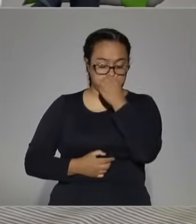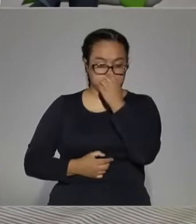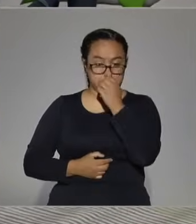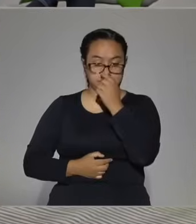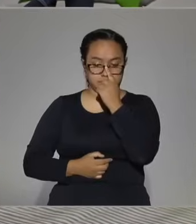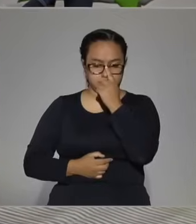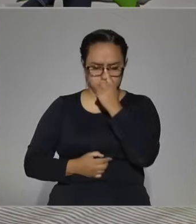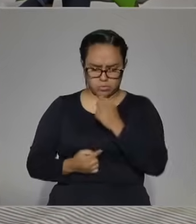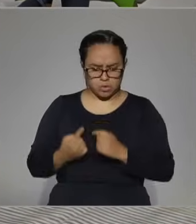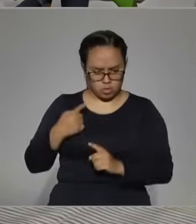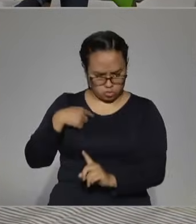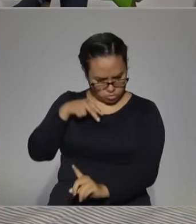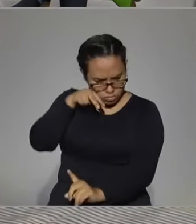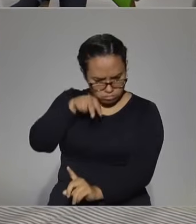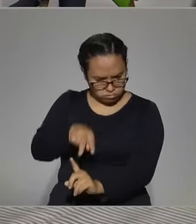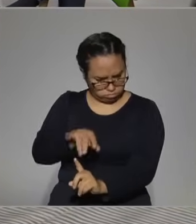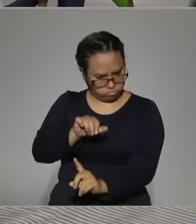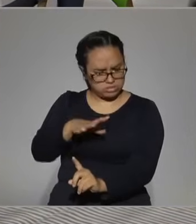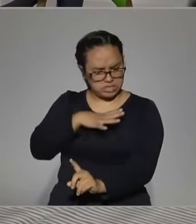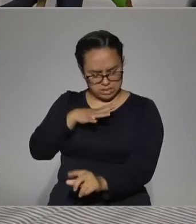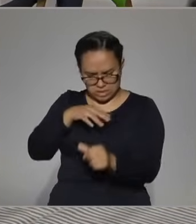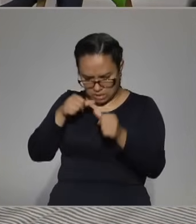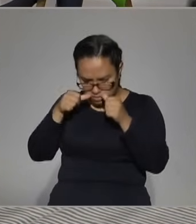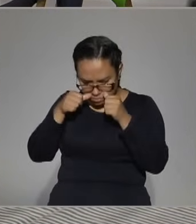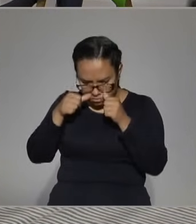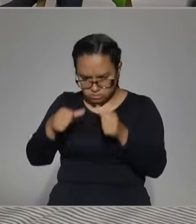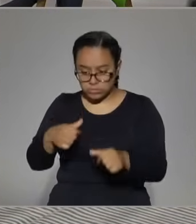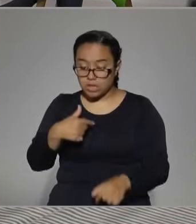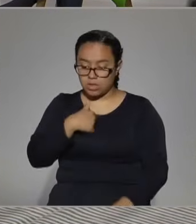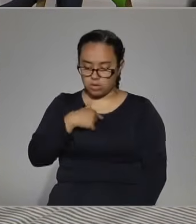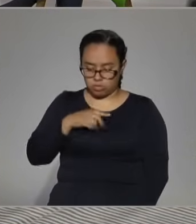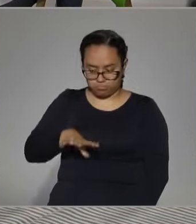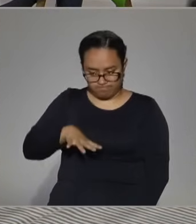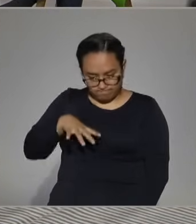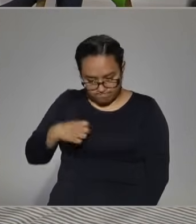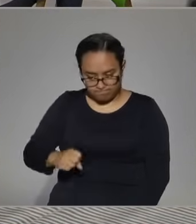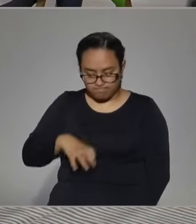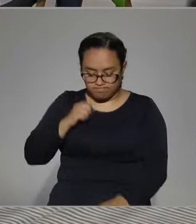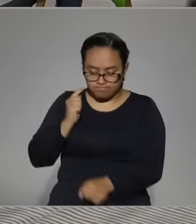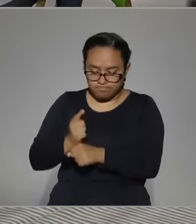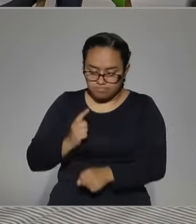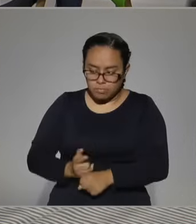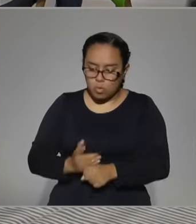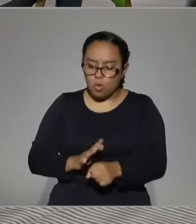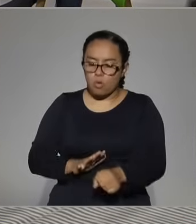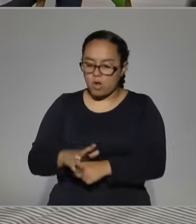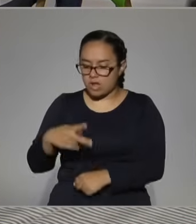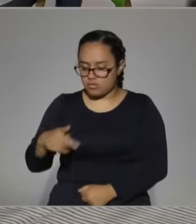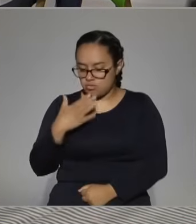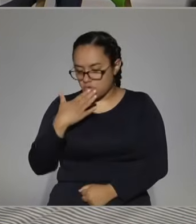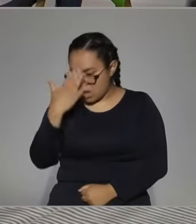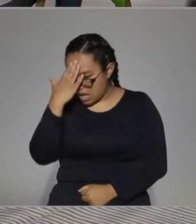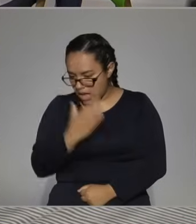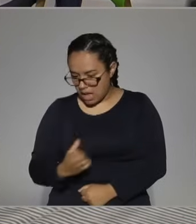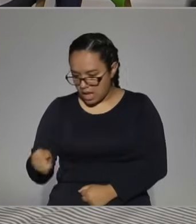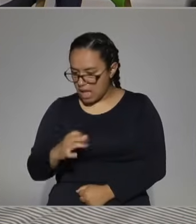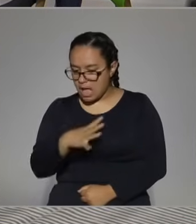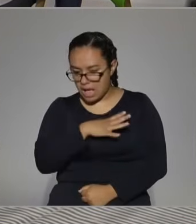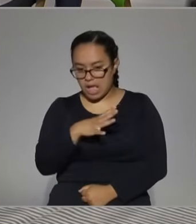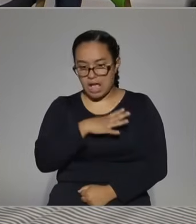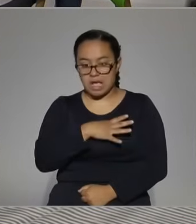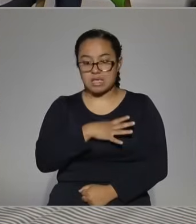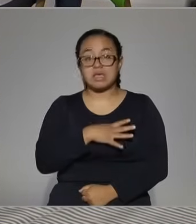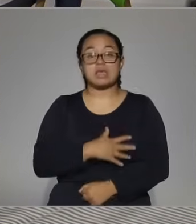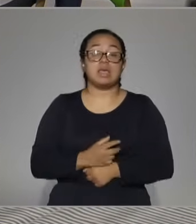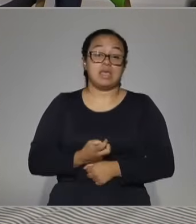te veo, te escucho y trato de identificar cuáles son esos talentos que sí tienes. Y de esa manera